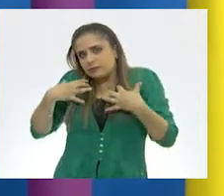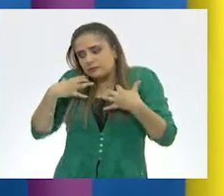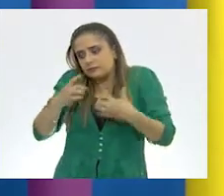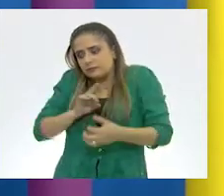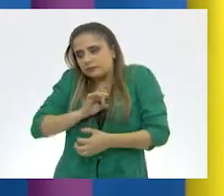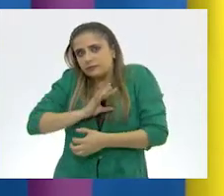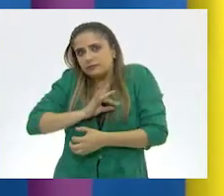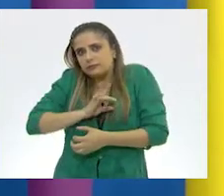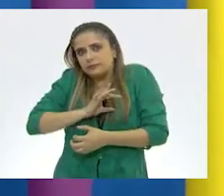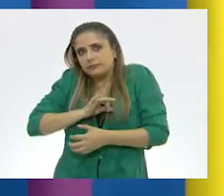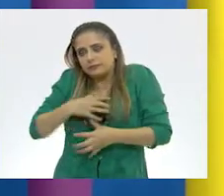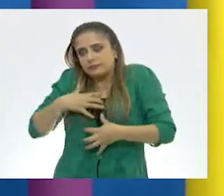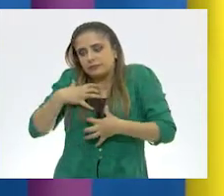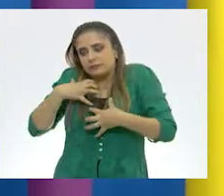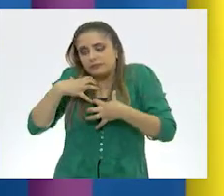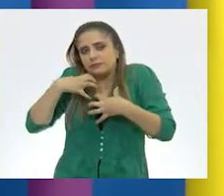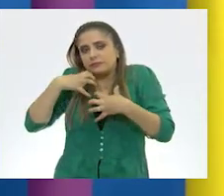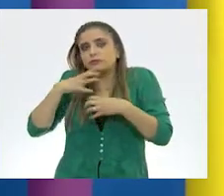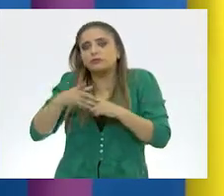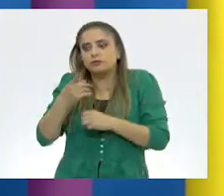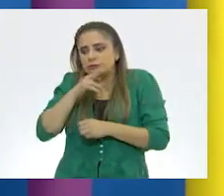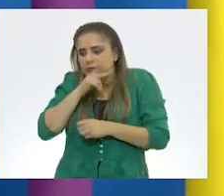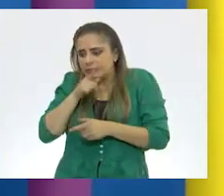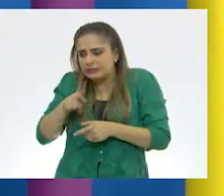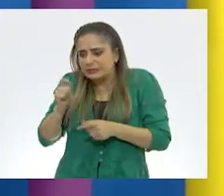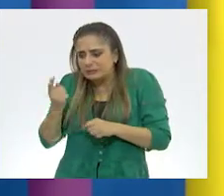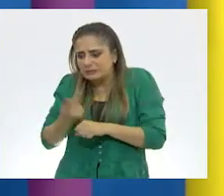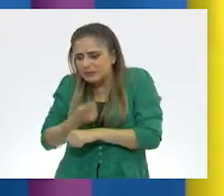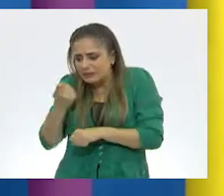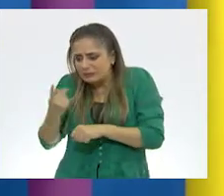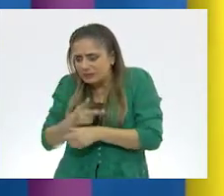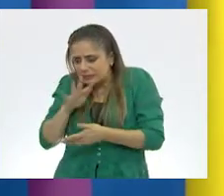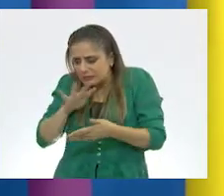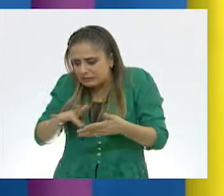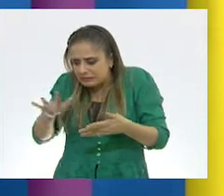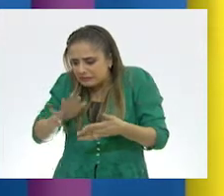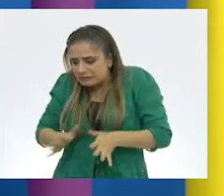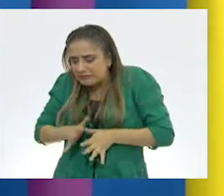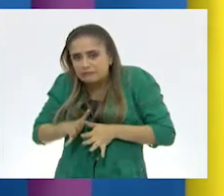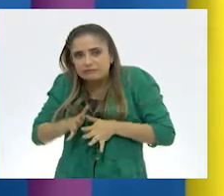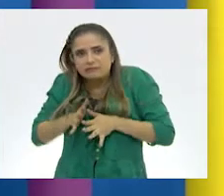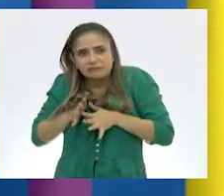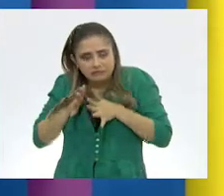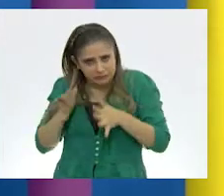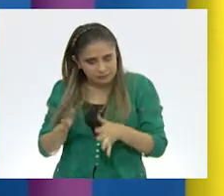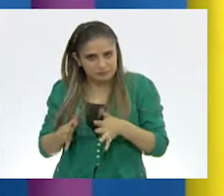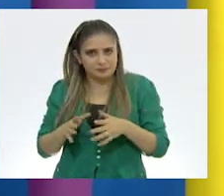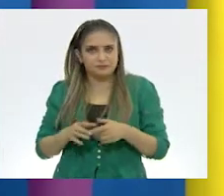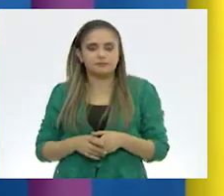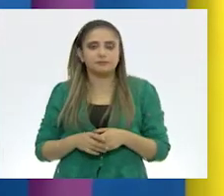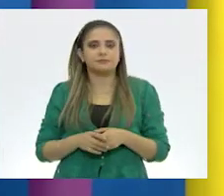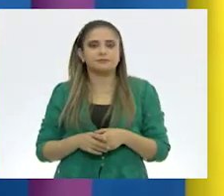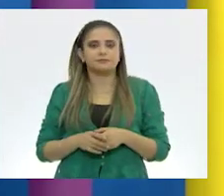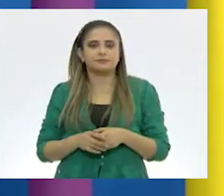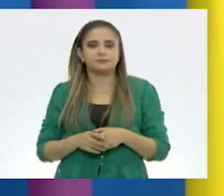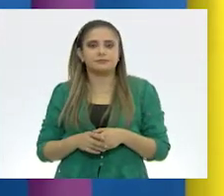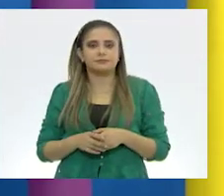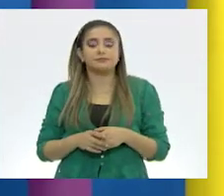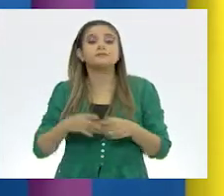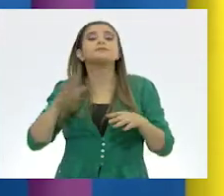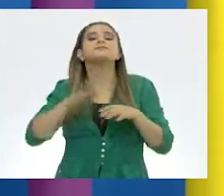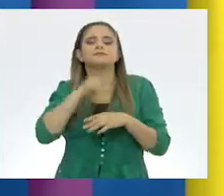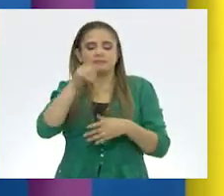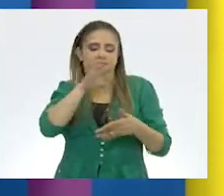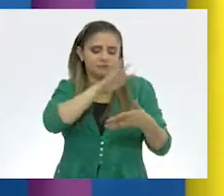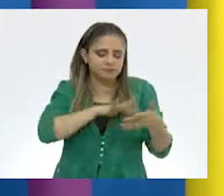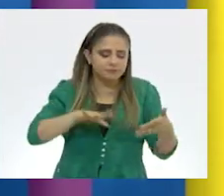generada en buena medida por la incertidumbre. La presentación de los hechos decisivos suele irse retrasando,